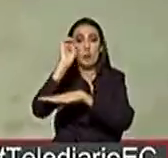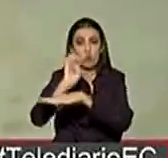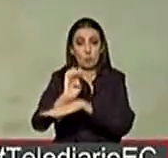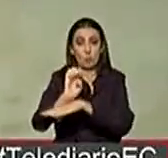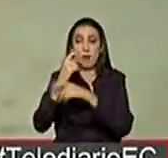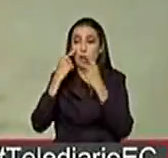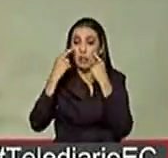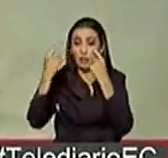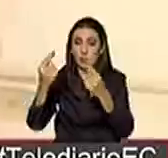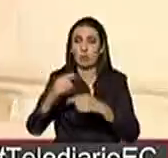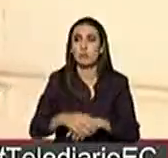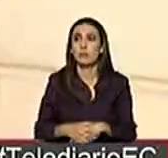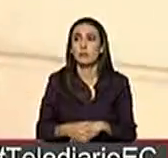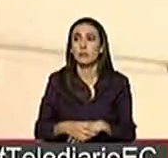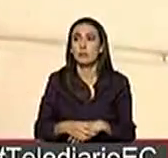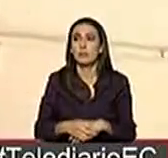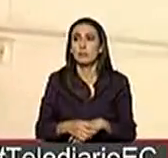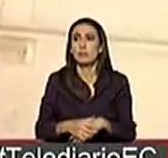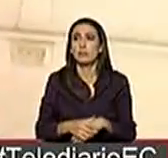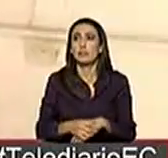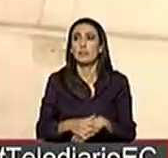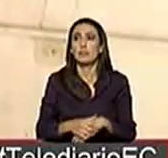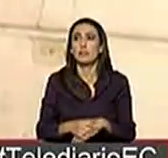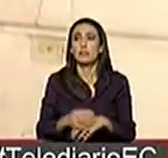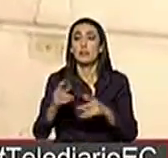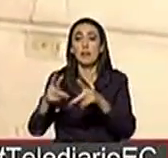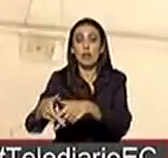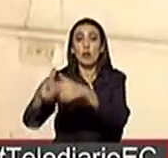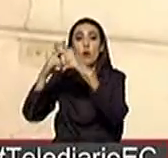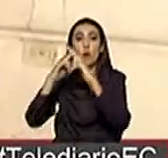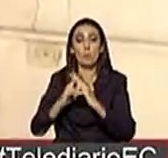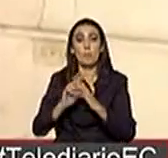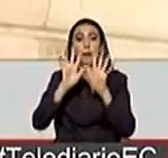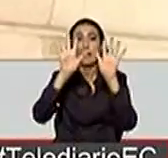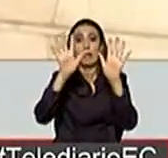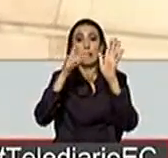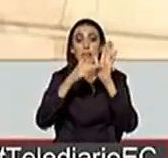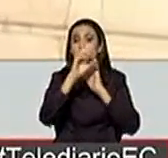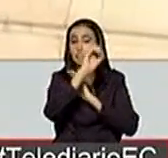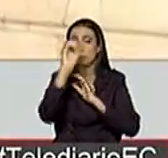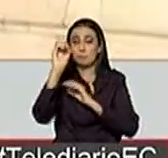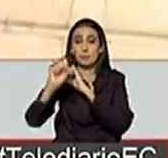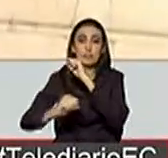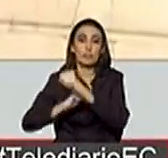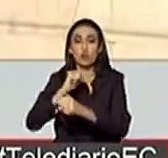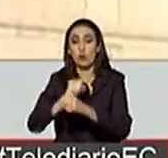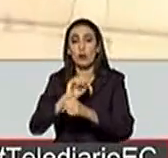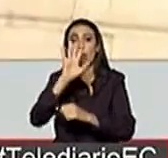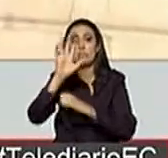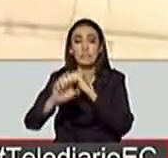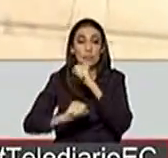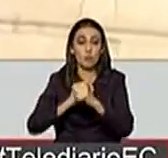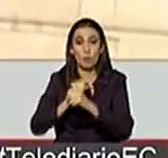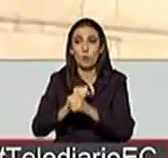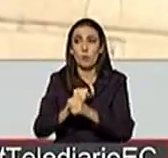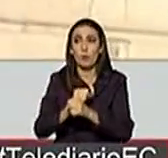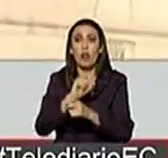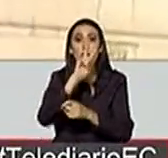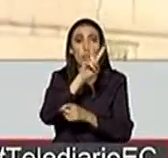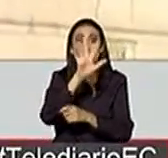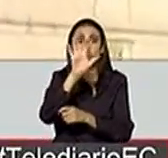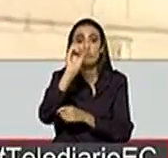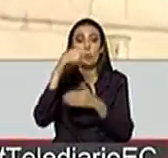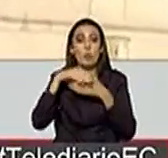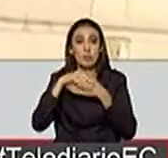por fan ecuador nos han ofrecido un préstamo de 10 mil a 5 años y con un valor de 250 mensual